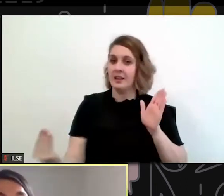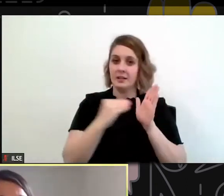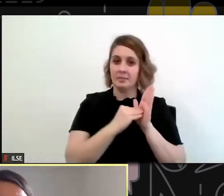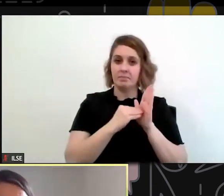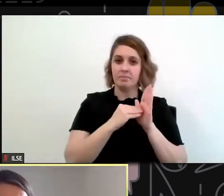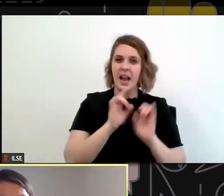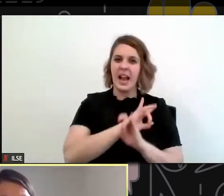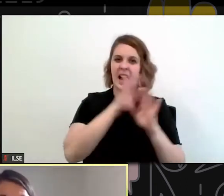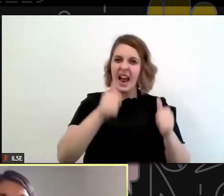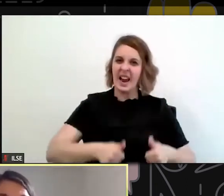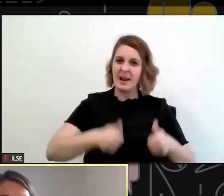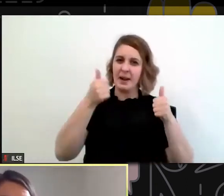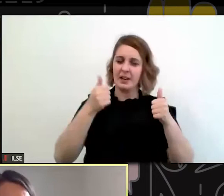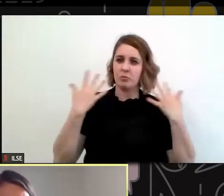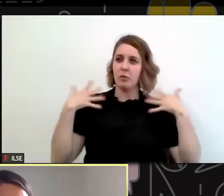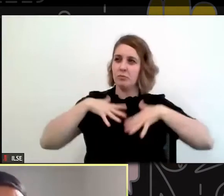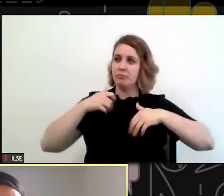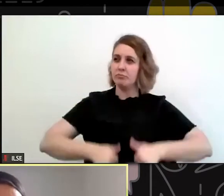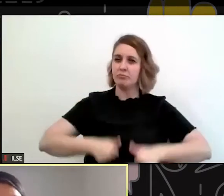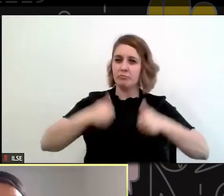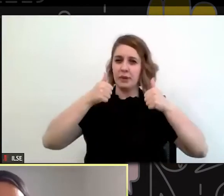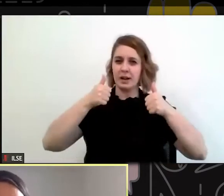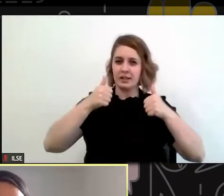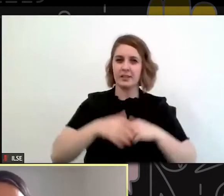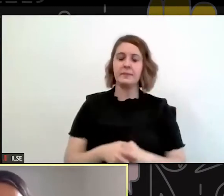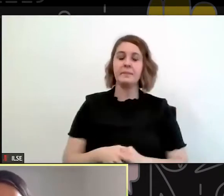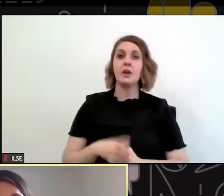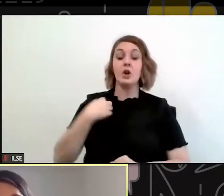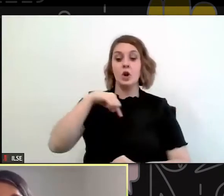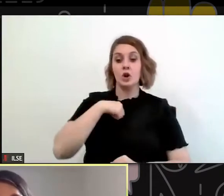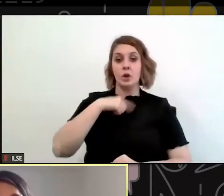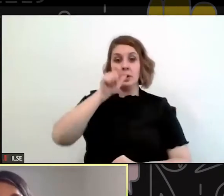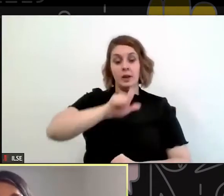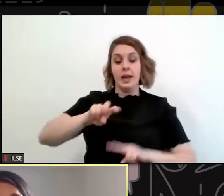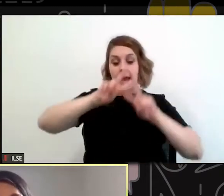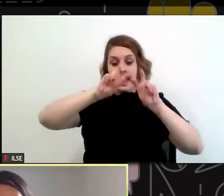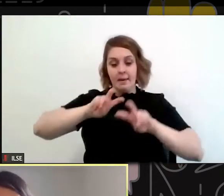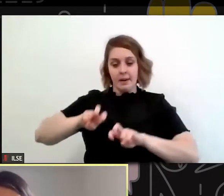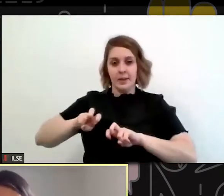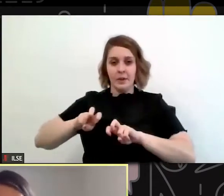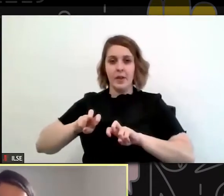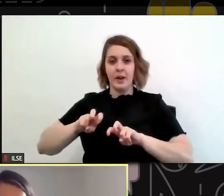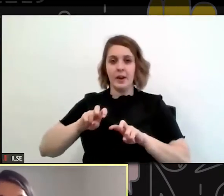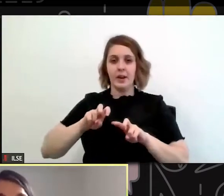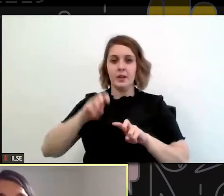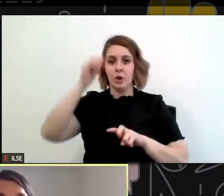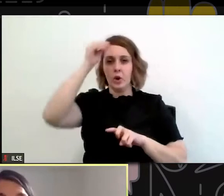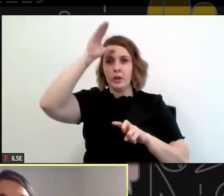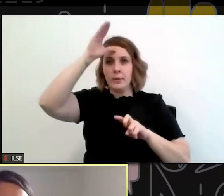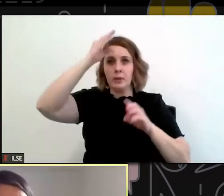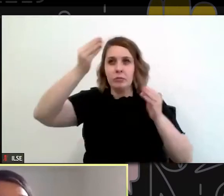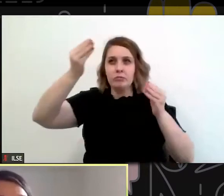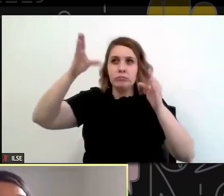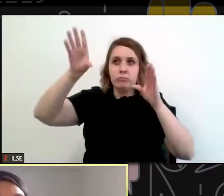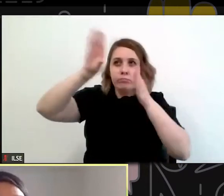claro, más incorporado a nuestro propio pensamiento. Nosotros, los investigadores, vamos incorporando mucho conocimiento y